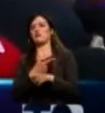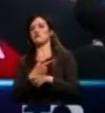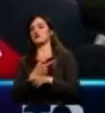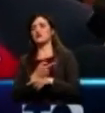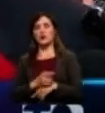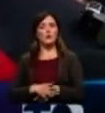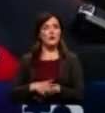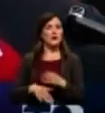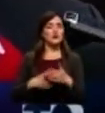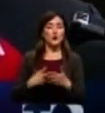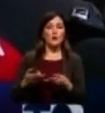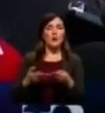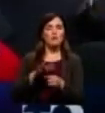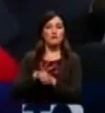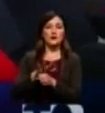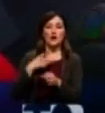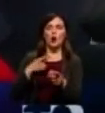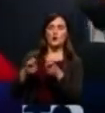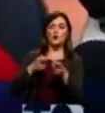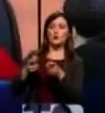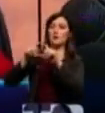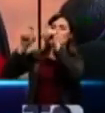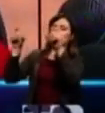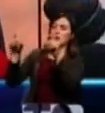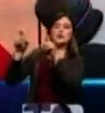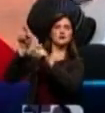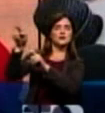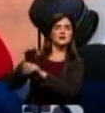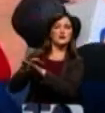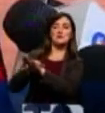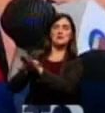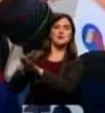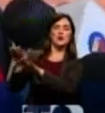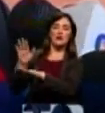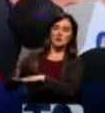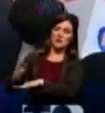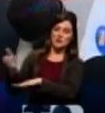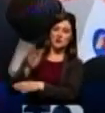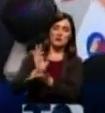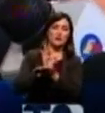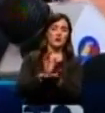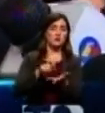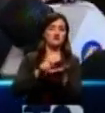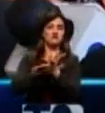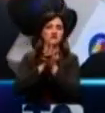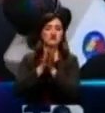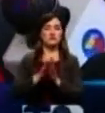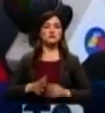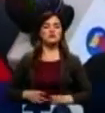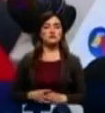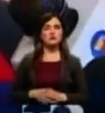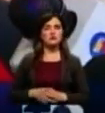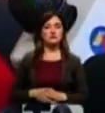se ha favorecido a una empresa o una persona y esa persona no ha sido de ninguna manera llamada a rendir cuentas respecto a su contrato vuelvo y repito